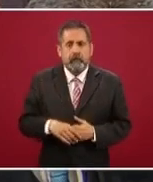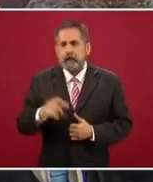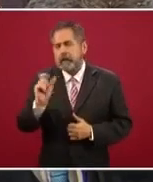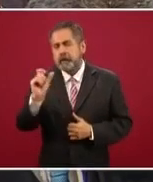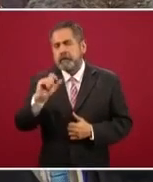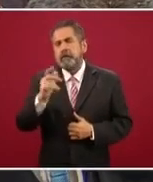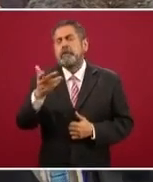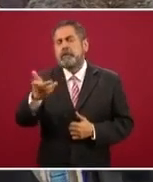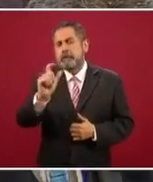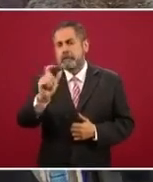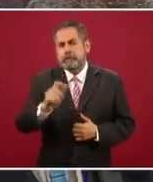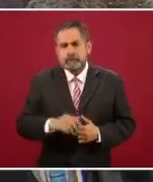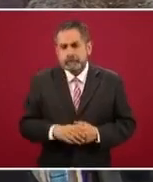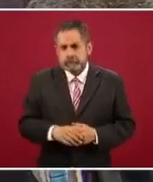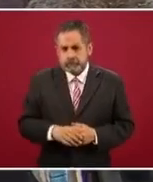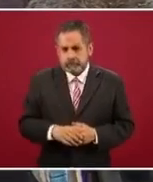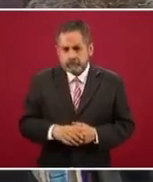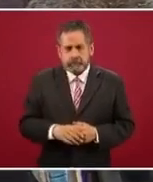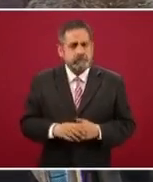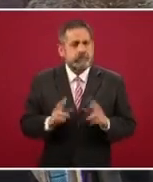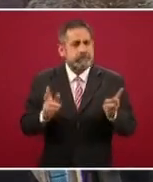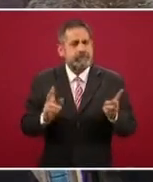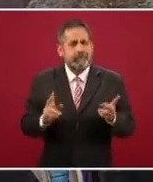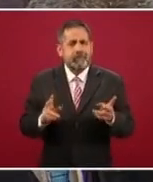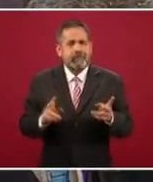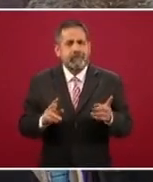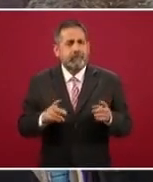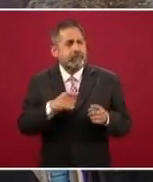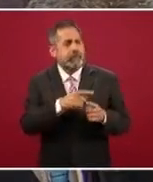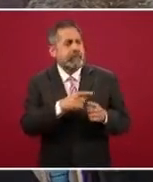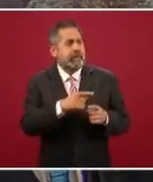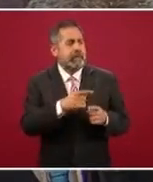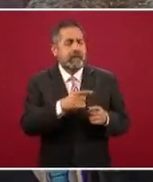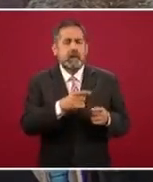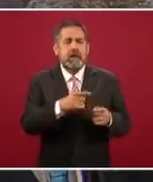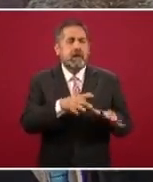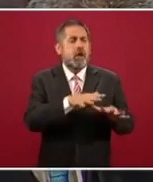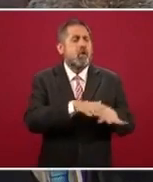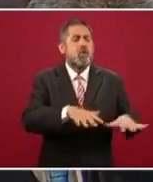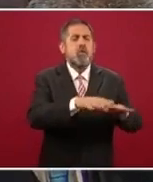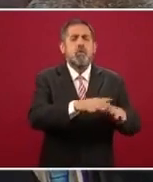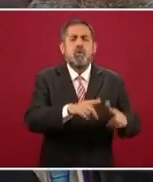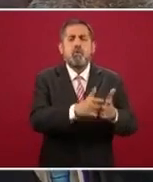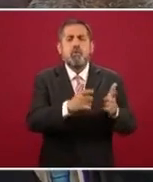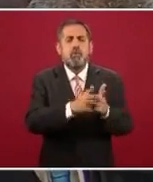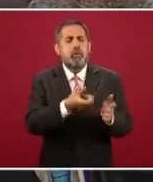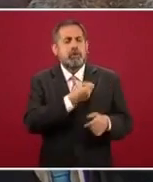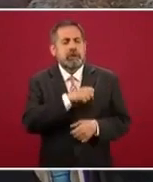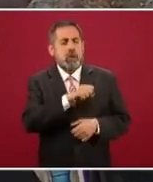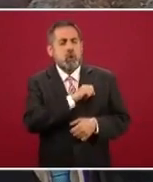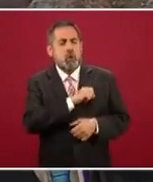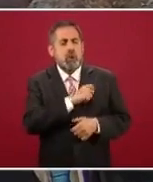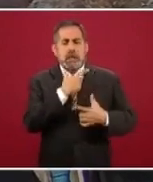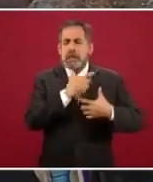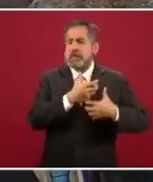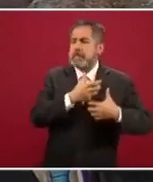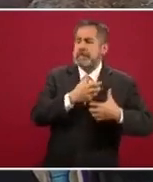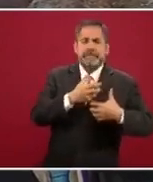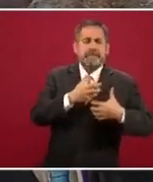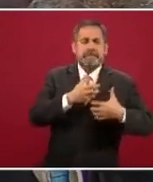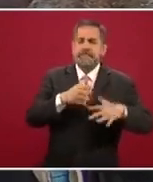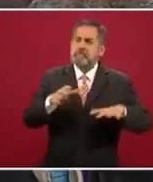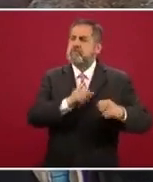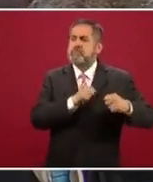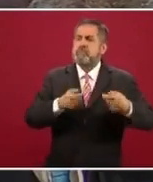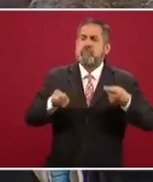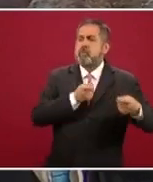cuándo va a estar, entre comillas, estrangulado el sector salud por los empresarios de los medicamentos?